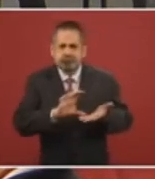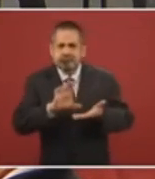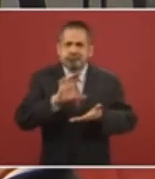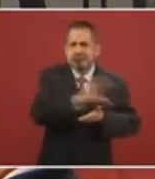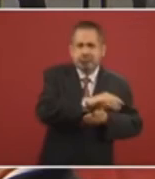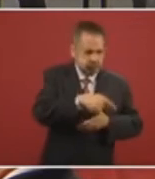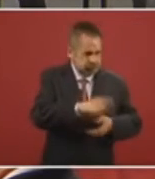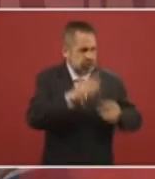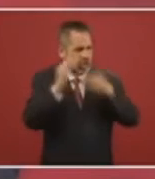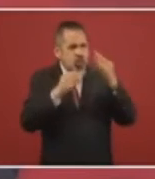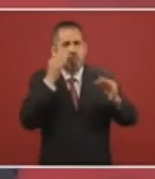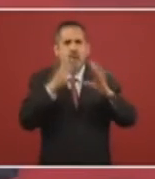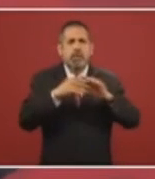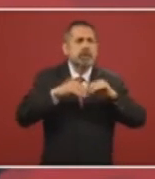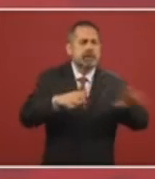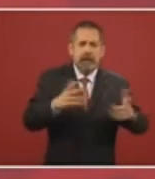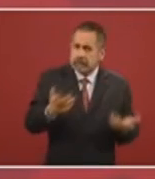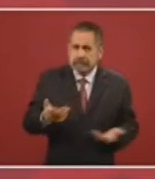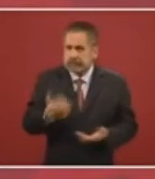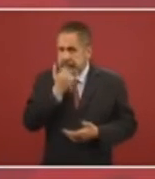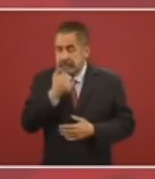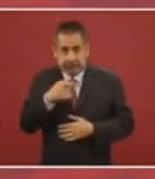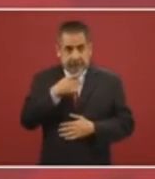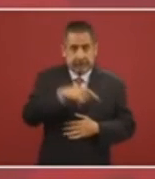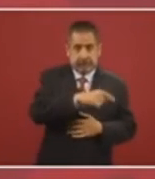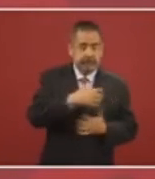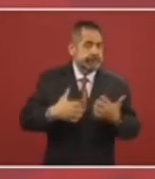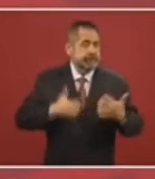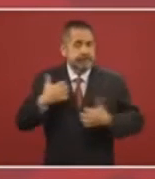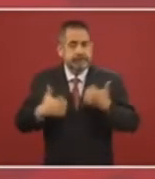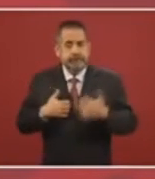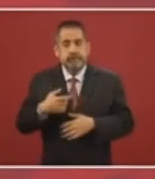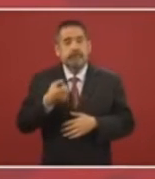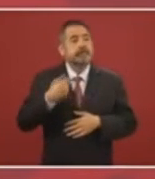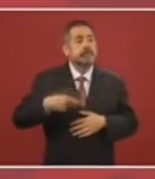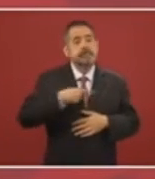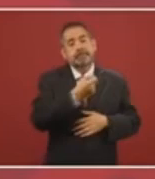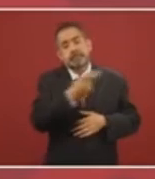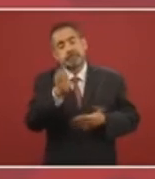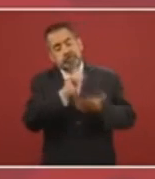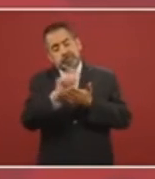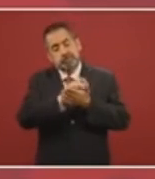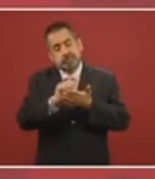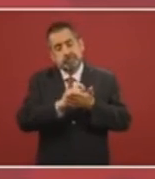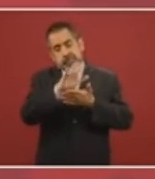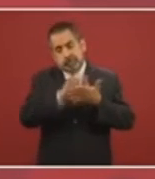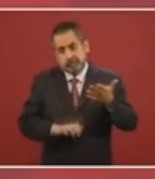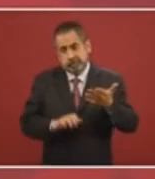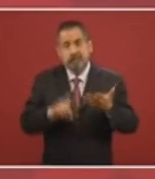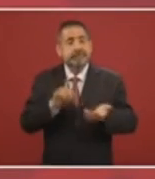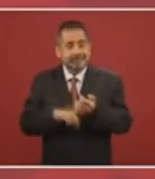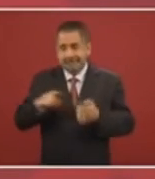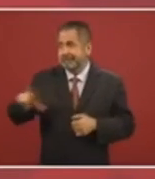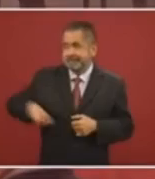publicidad. Están molestos muchos columnistas que también recibían